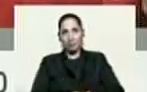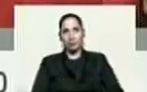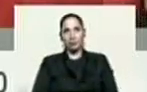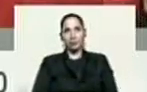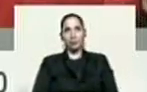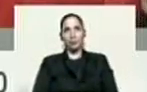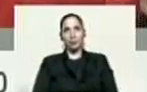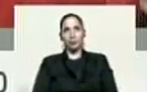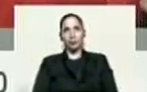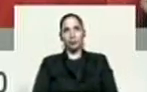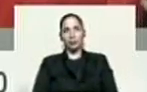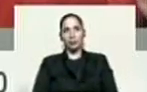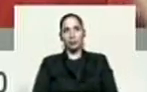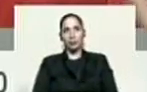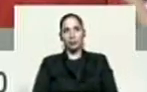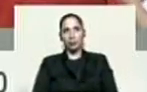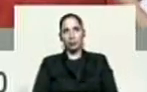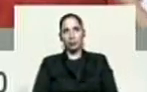Y luego